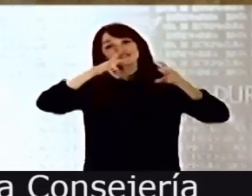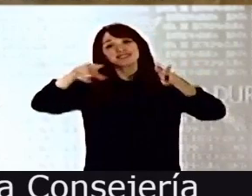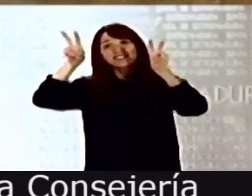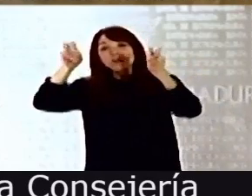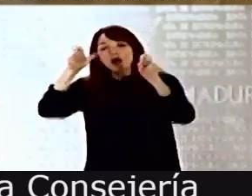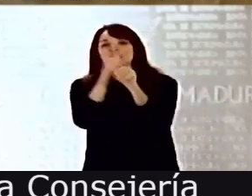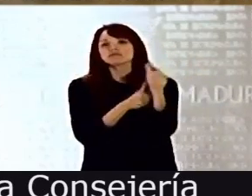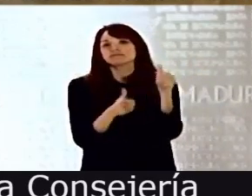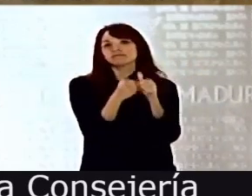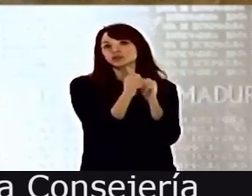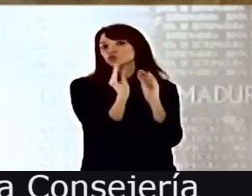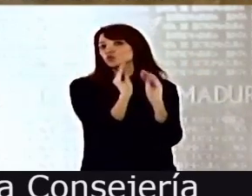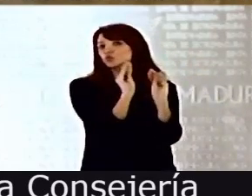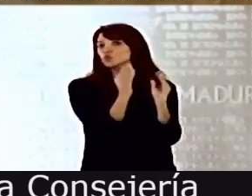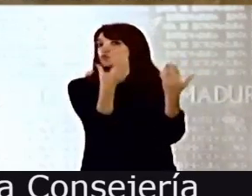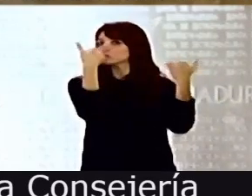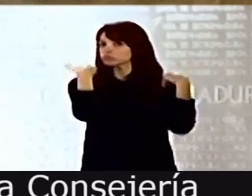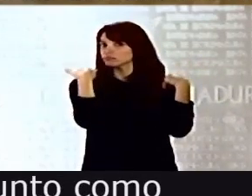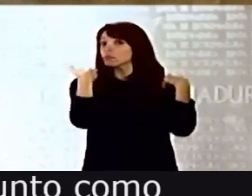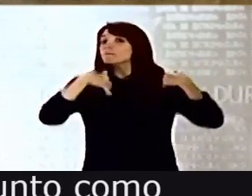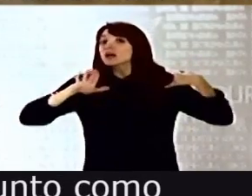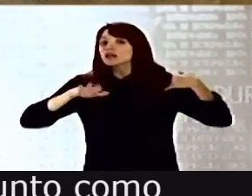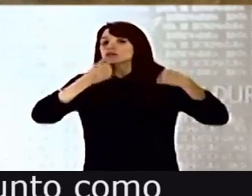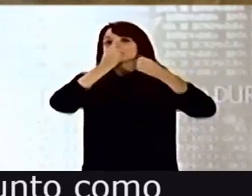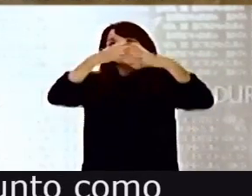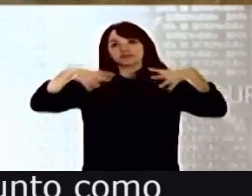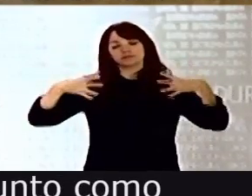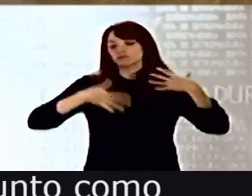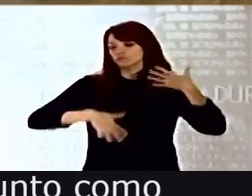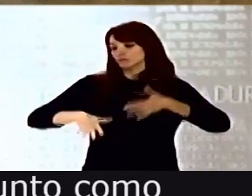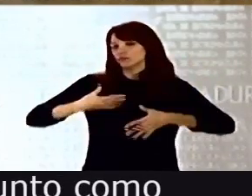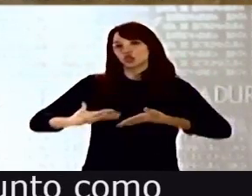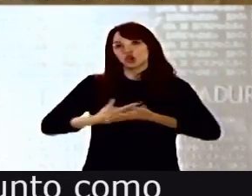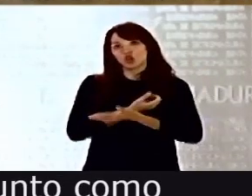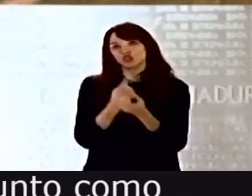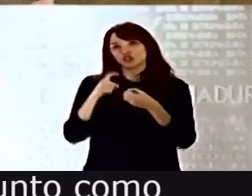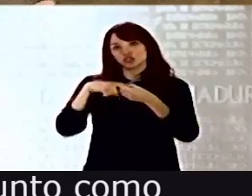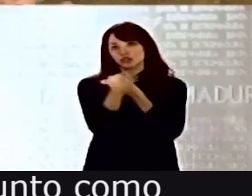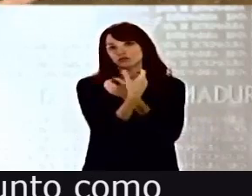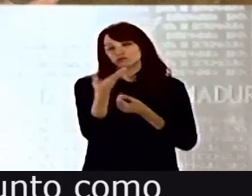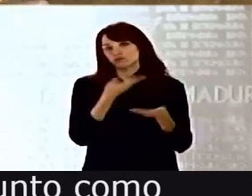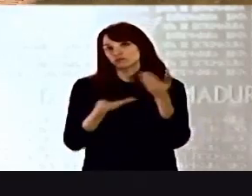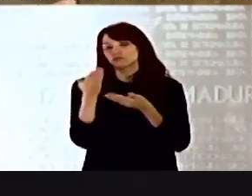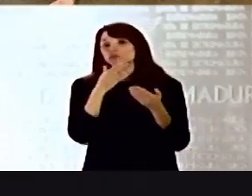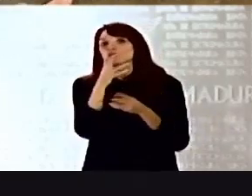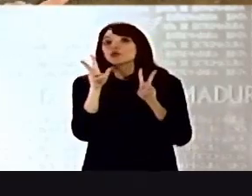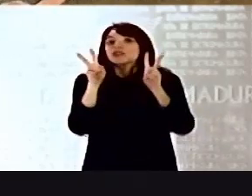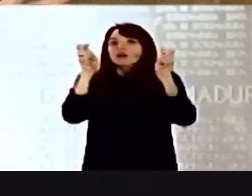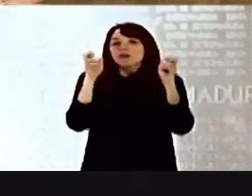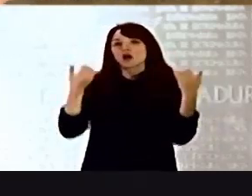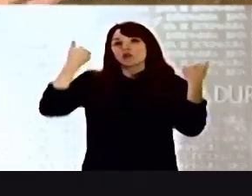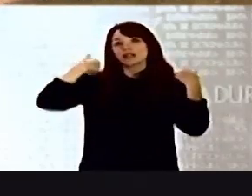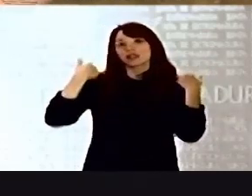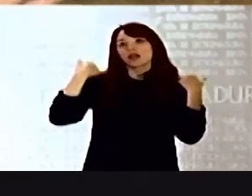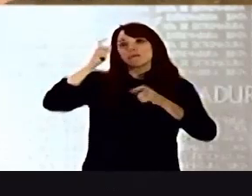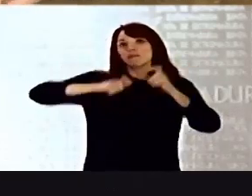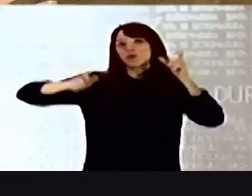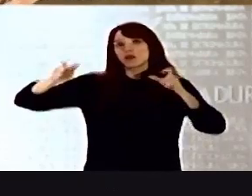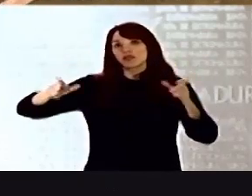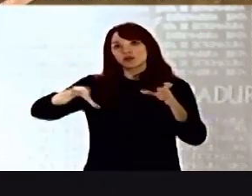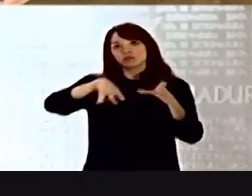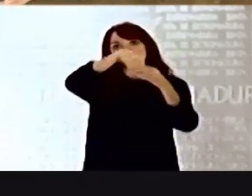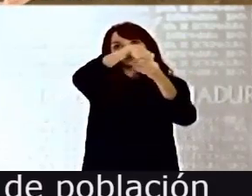como competencial suyo, pero nos implica el conjunto de la acción del Gobierno. De ahí que, aunque las competencias en materia de población están situadas en